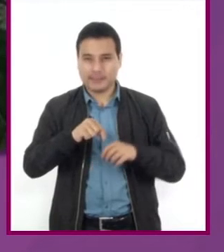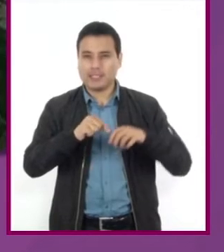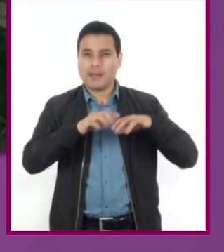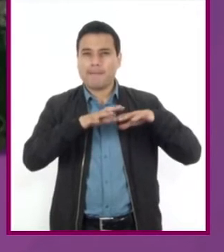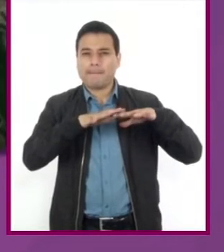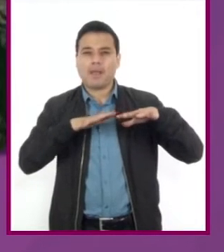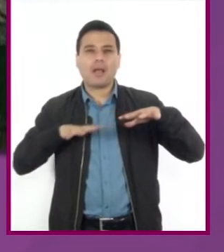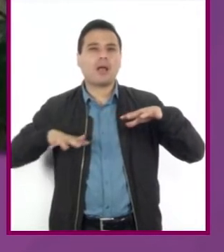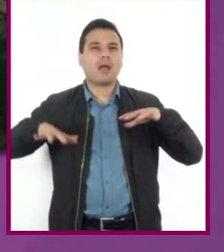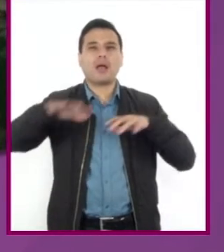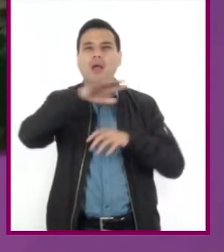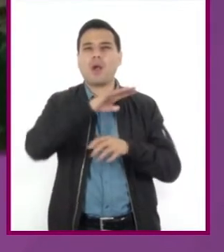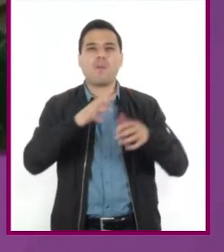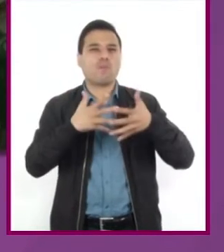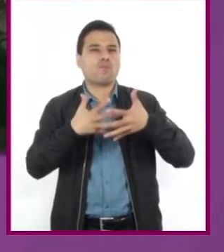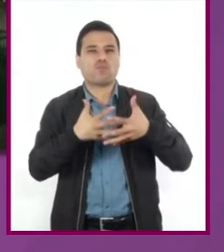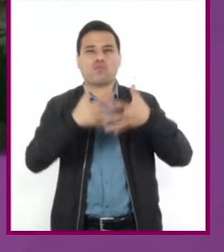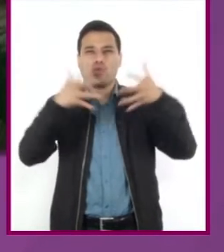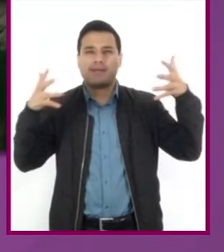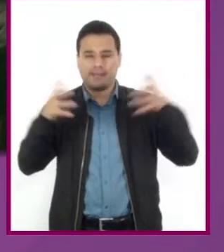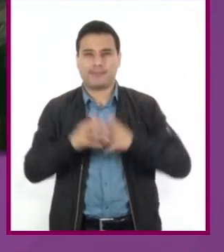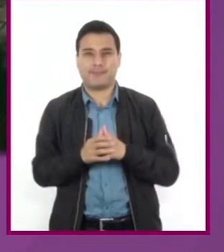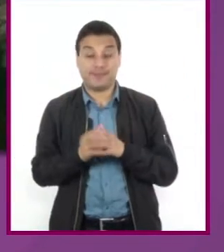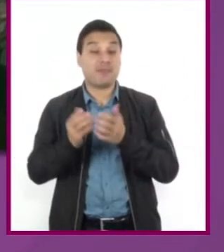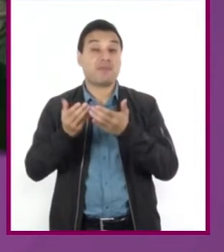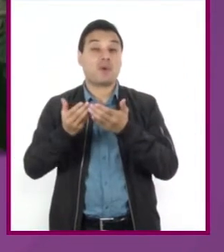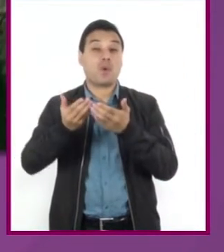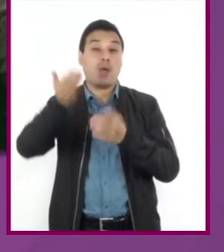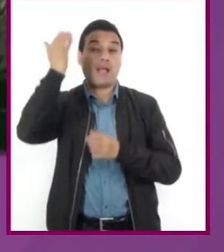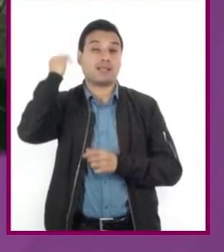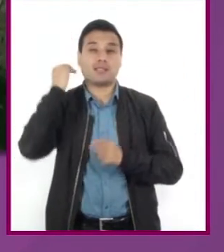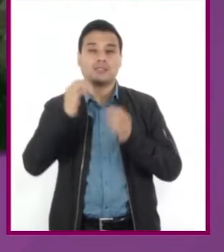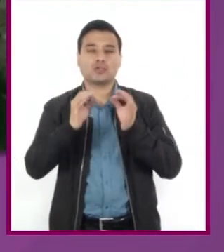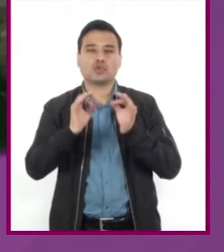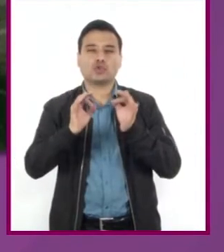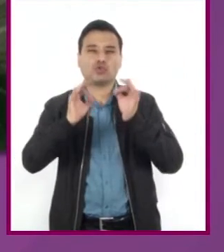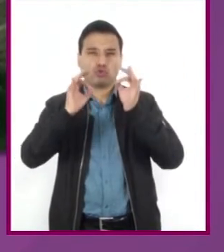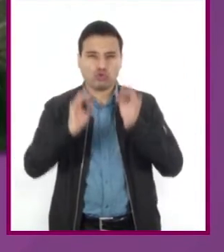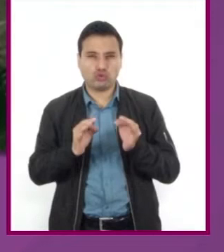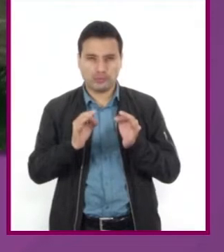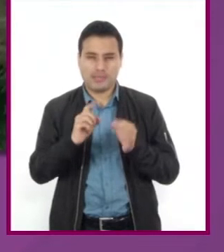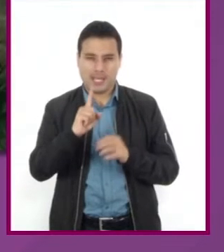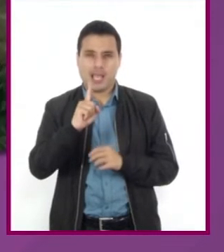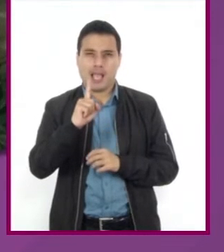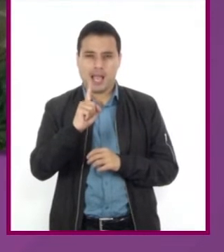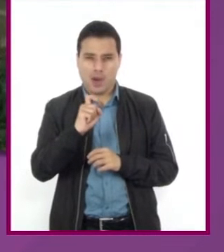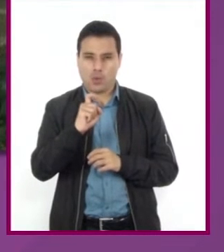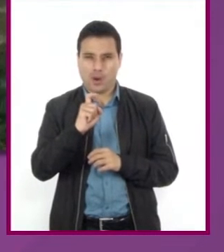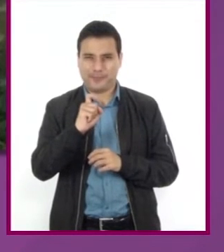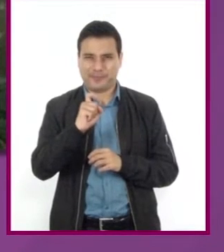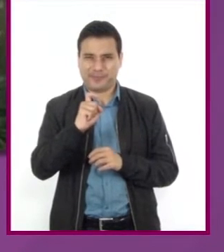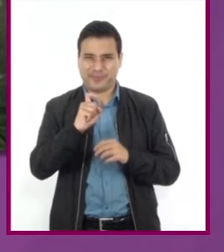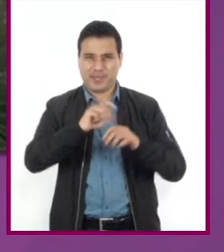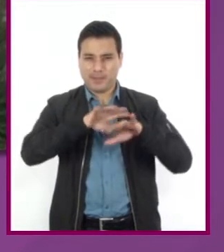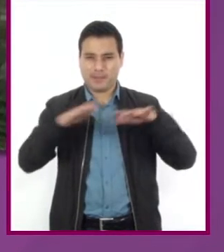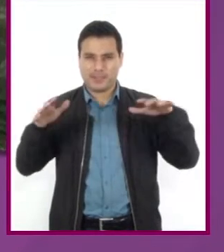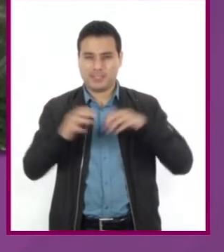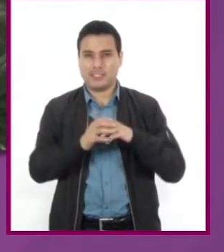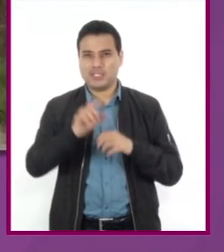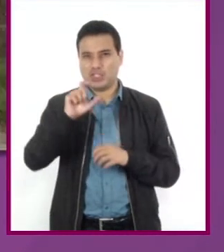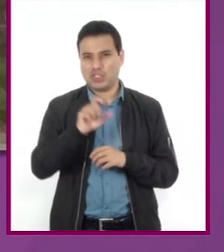extensa actualmente, pero en la antigüedad fue parte del lago de Xaltocan, en su extremo